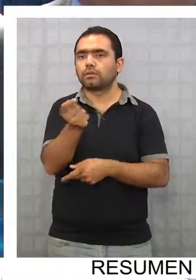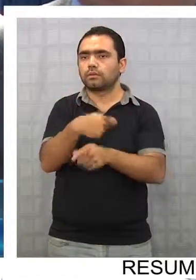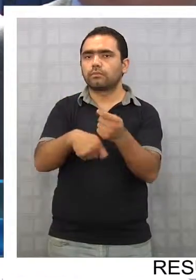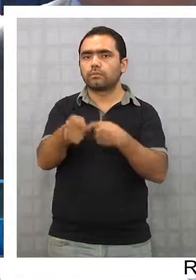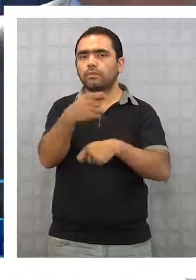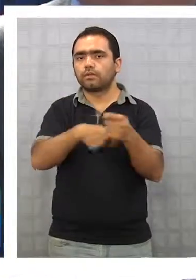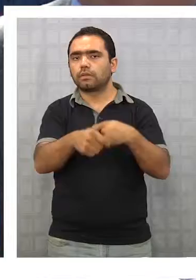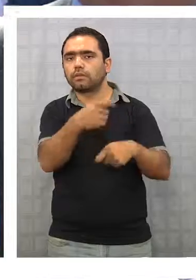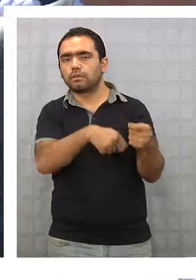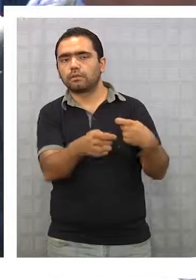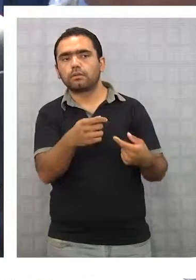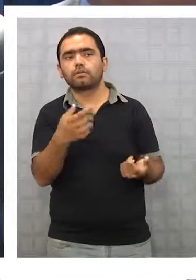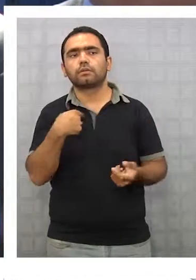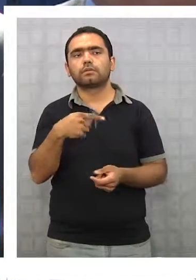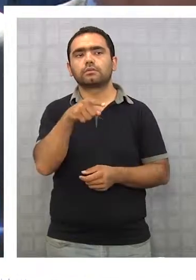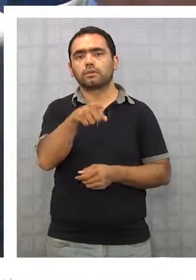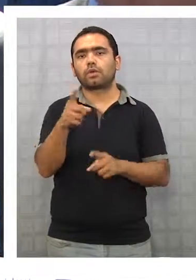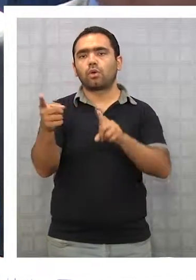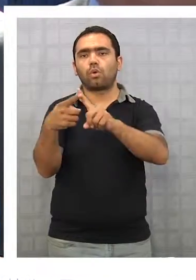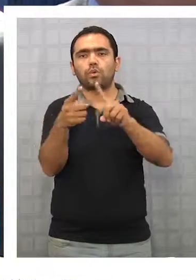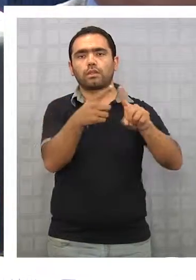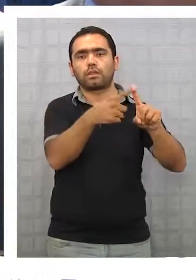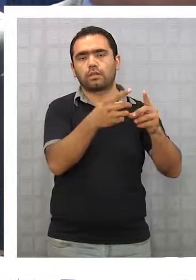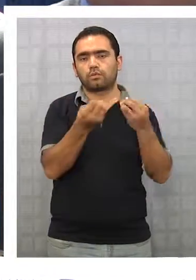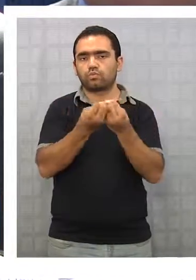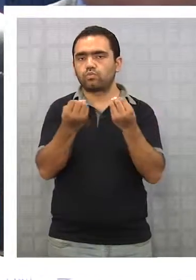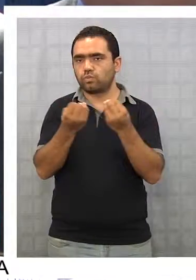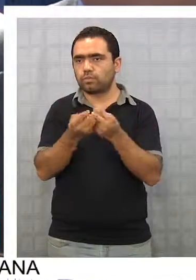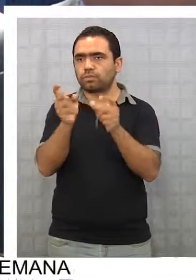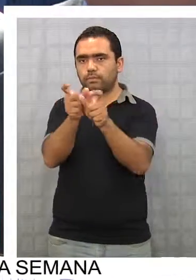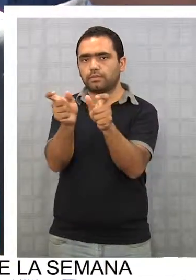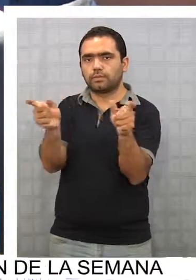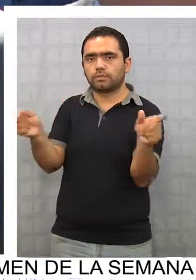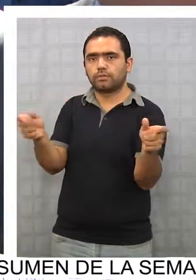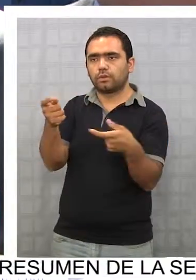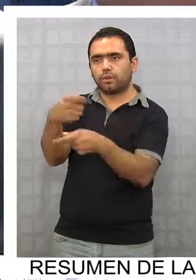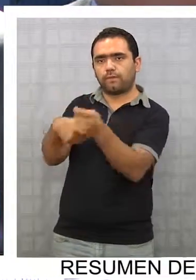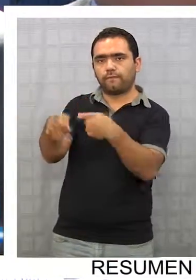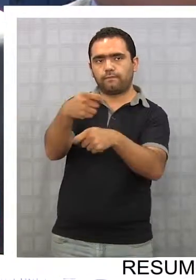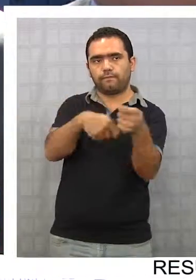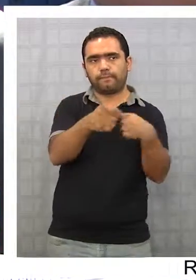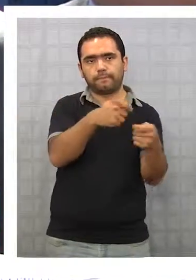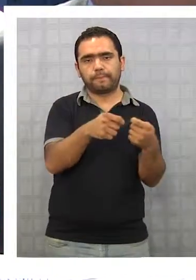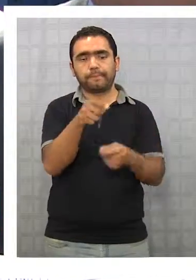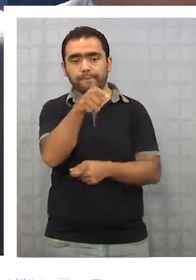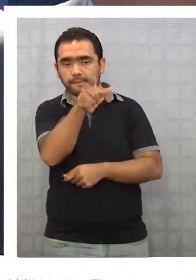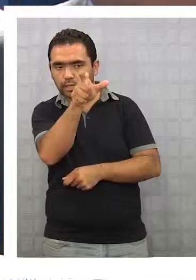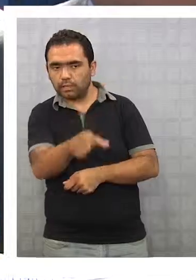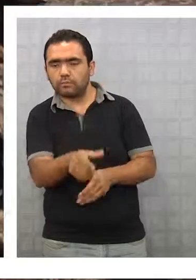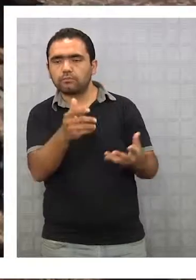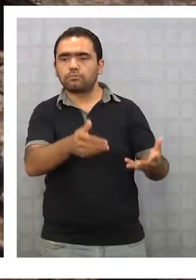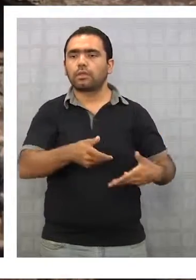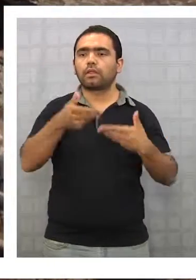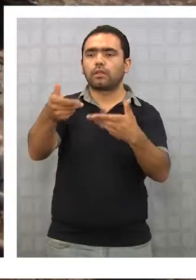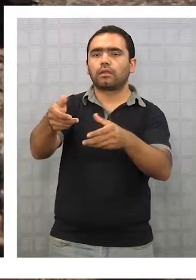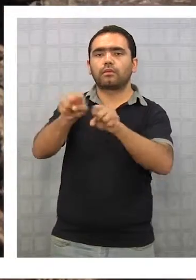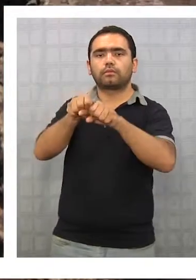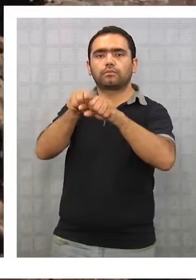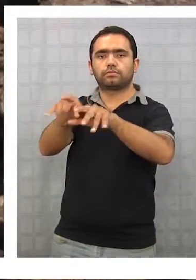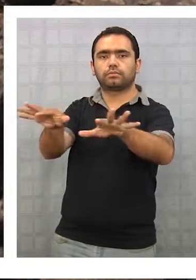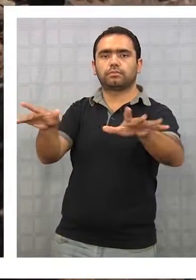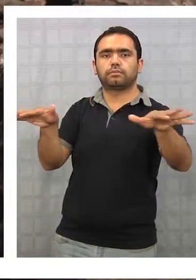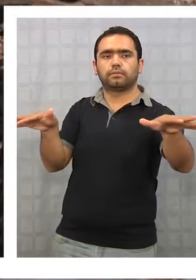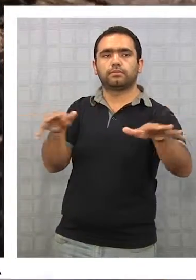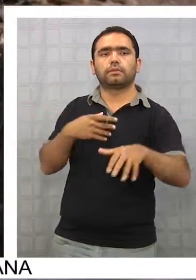esta sustancia, por lo cual tenía contacto con varios traficantes, microtraficantes de la comuna. Él era el proveedor de ellos y ellos lo revendían.